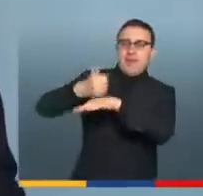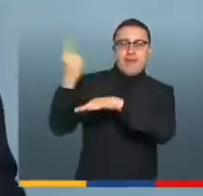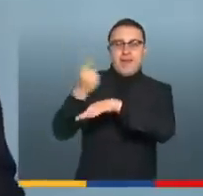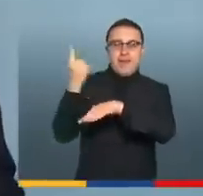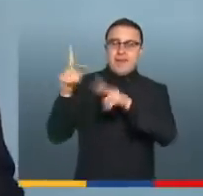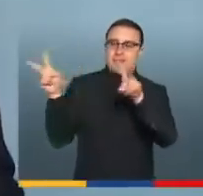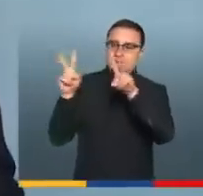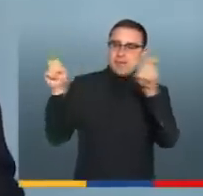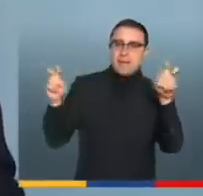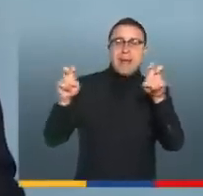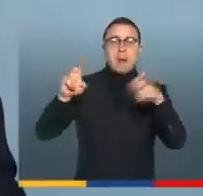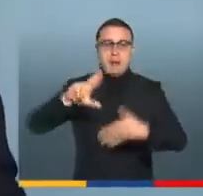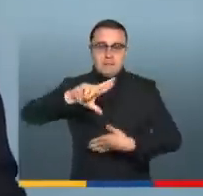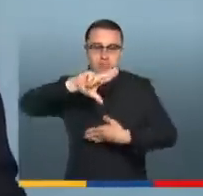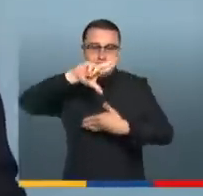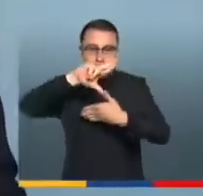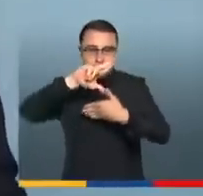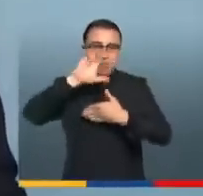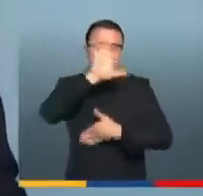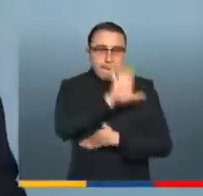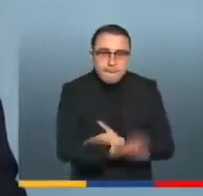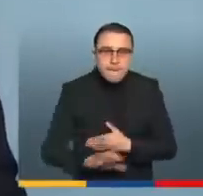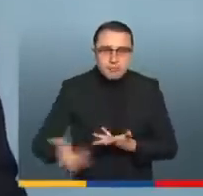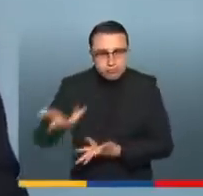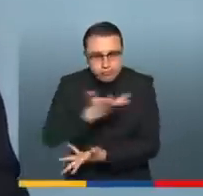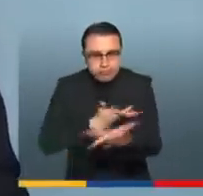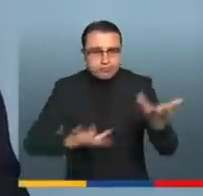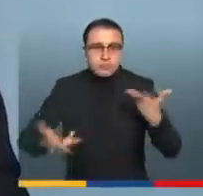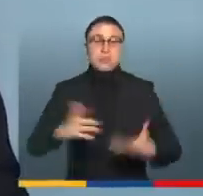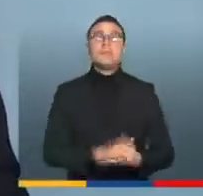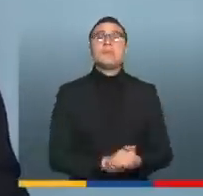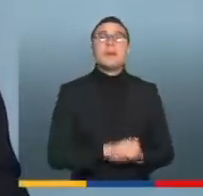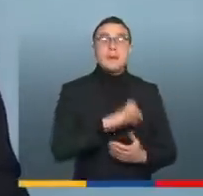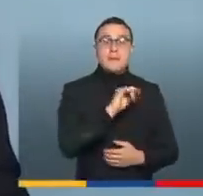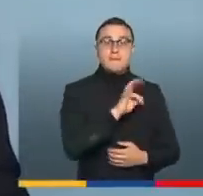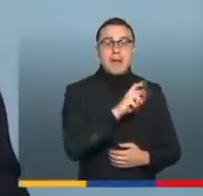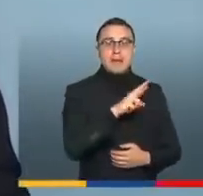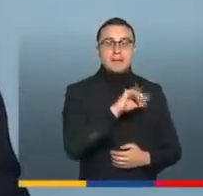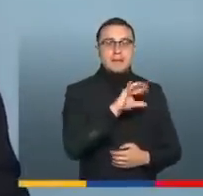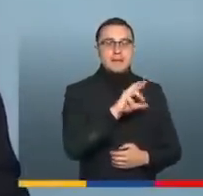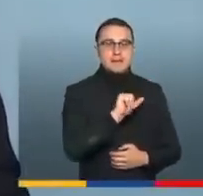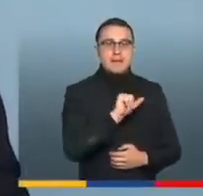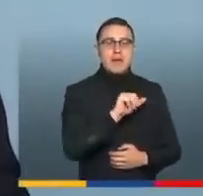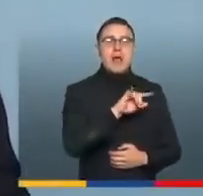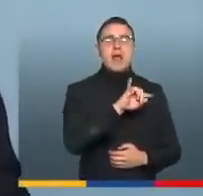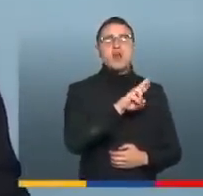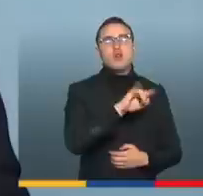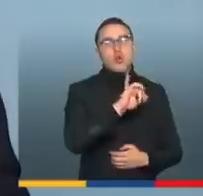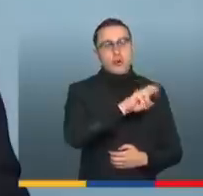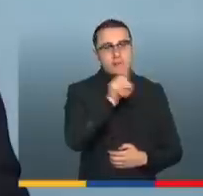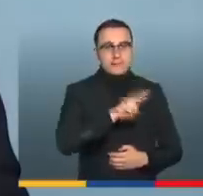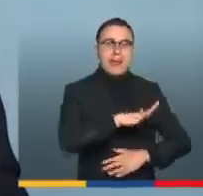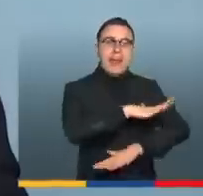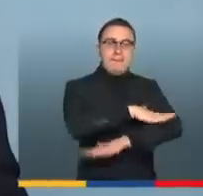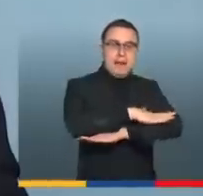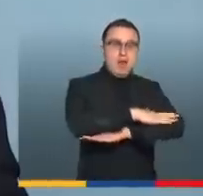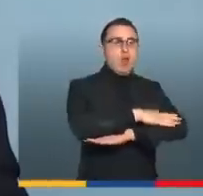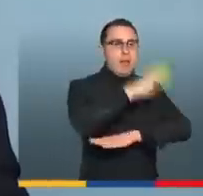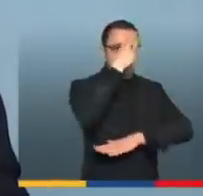y Mecanismos Regionales Americanos. Patricia Ruiz Anchondo, embajadora de México en